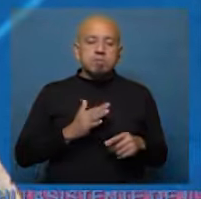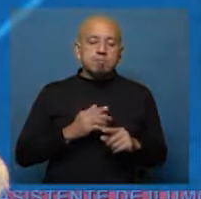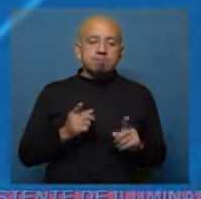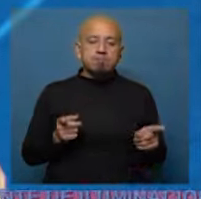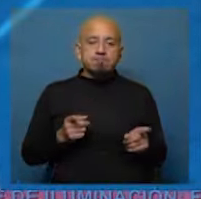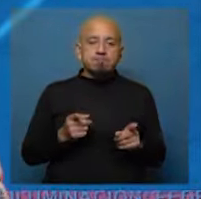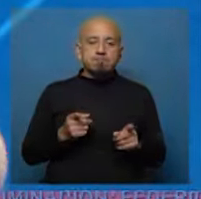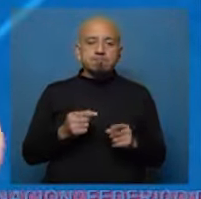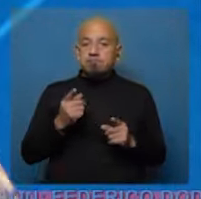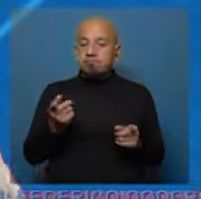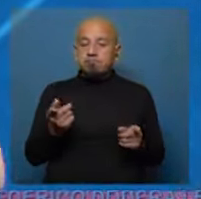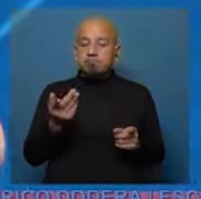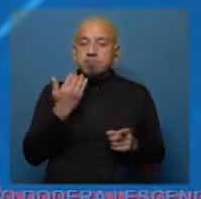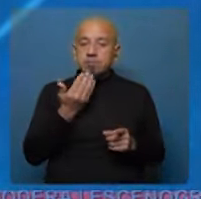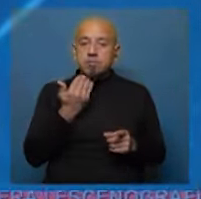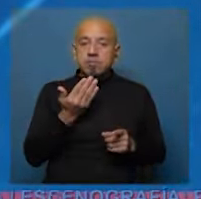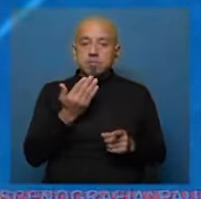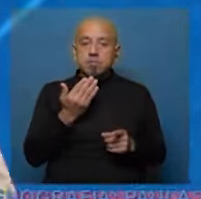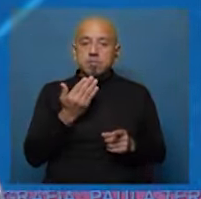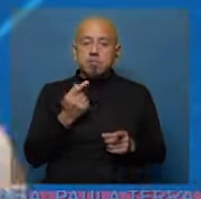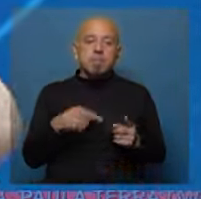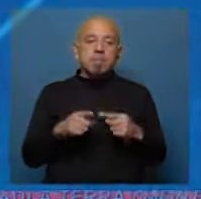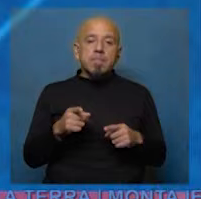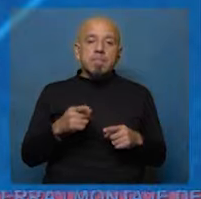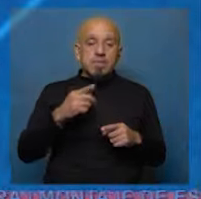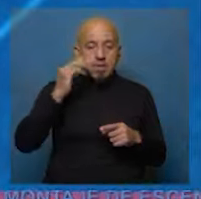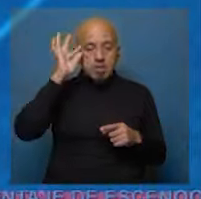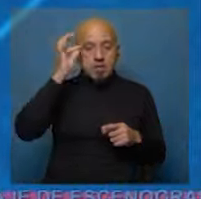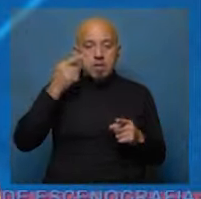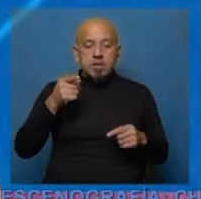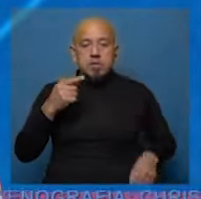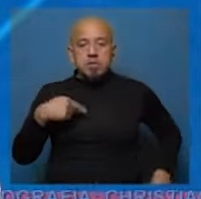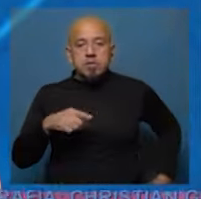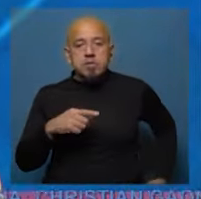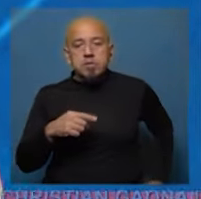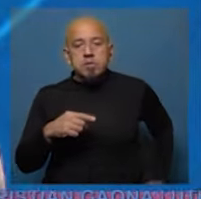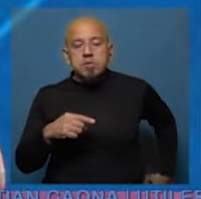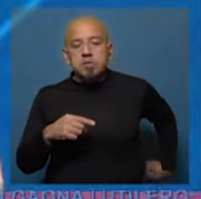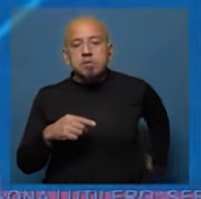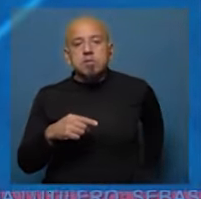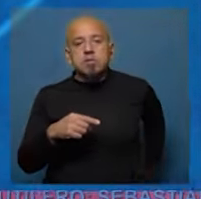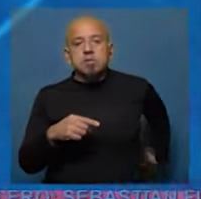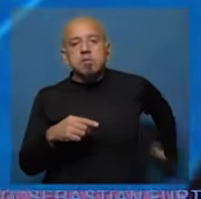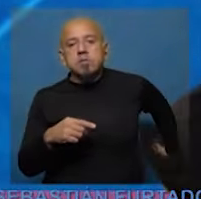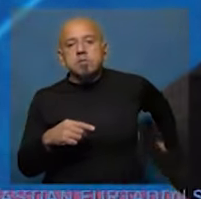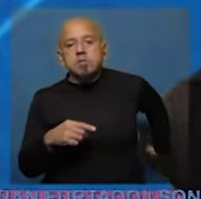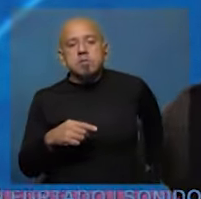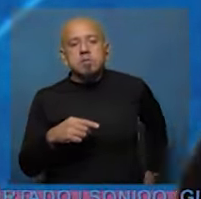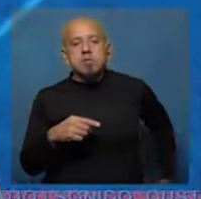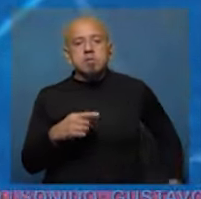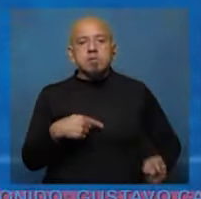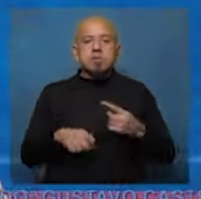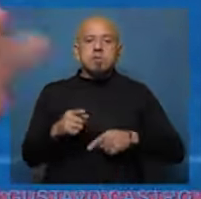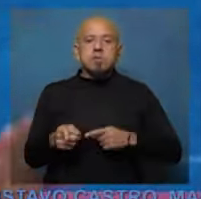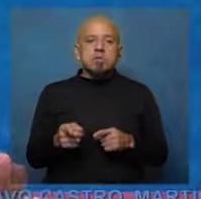ese incremento no saben ignoran que eso va a pasar creen que al ir a denunciarlo la consecuencia inmediata va a ser la protección y